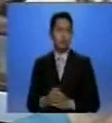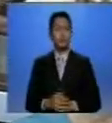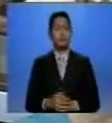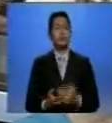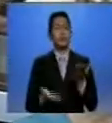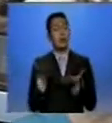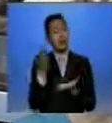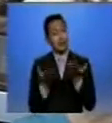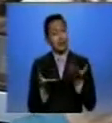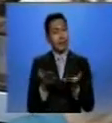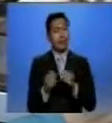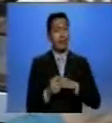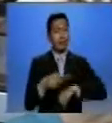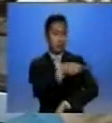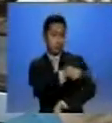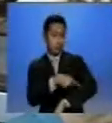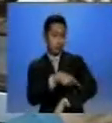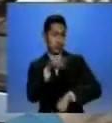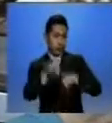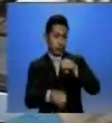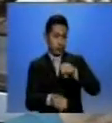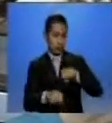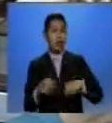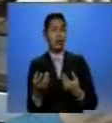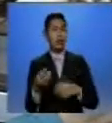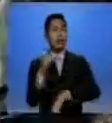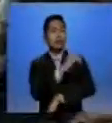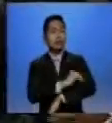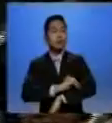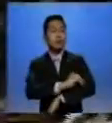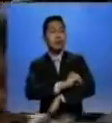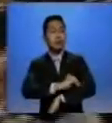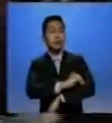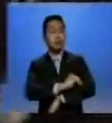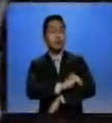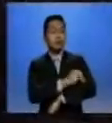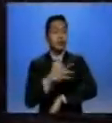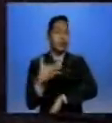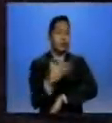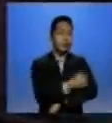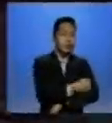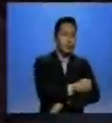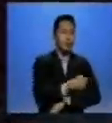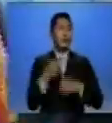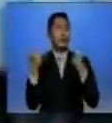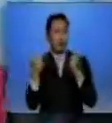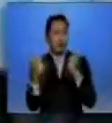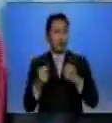está fracturado, se le une con el mismo material. Lo más importante, sin embargo, es